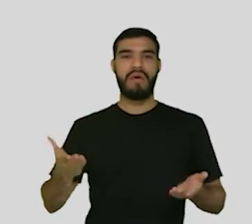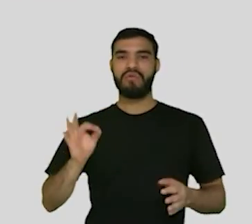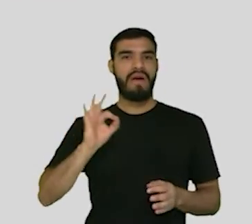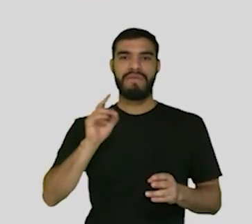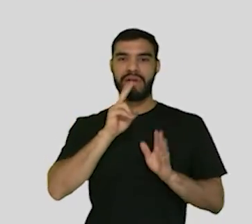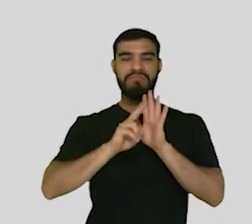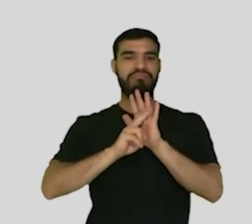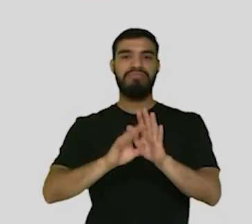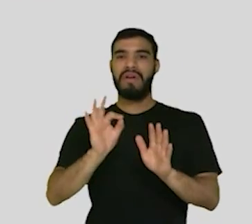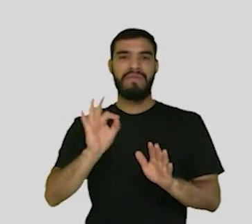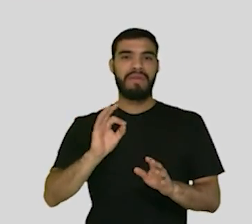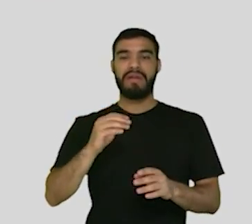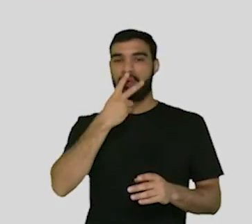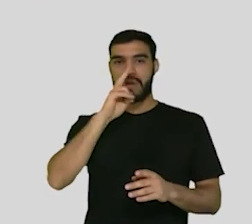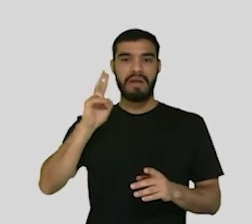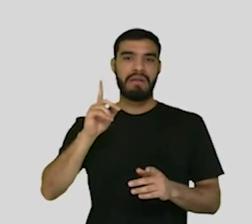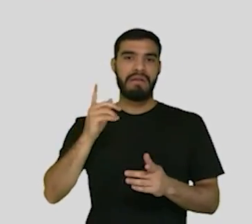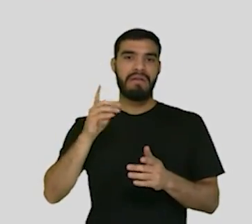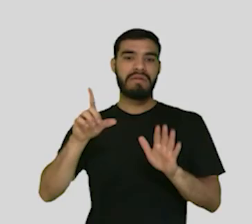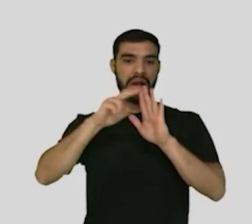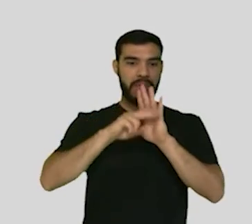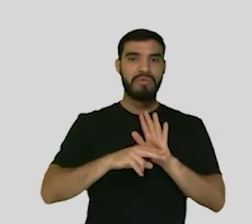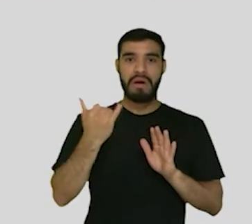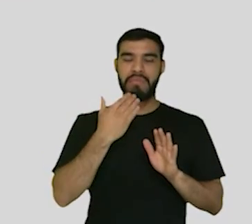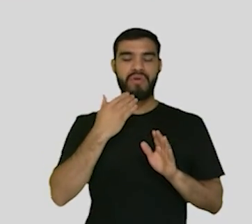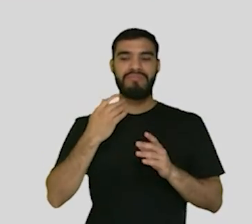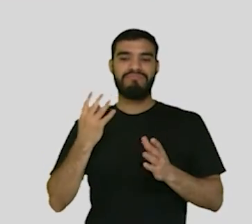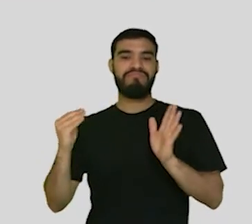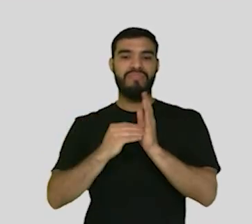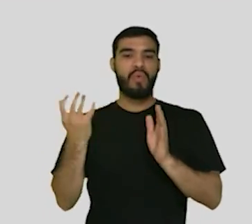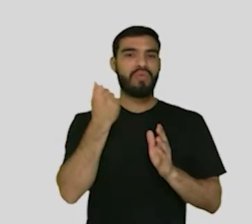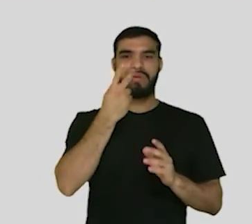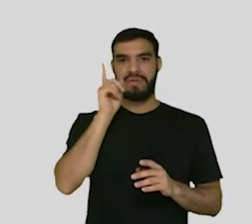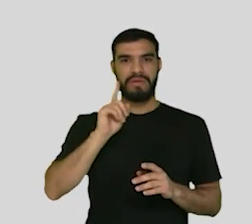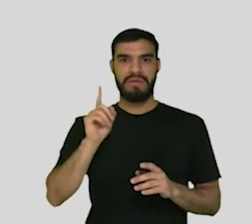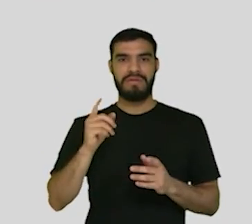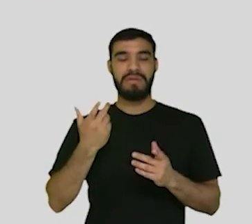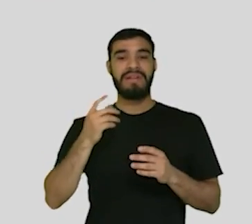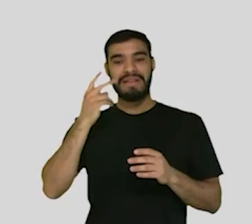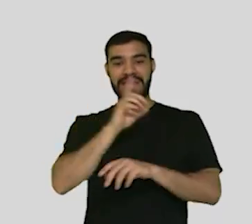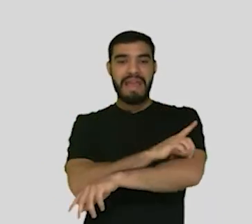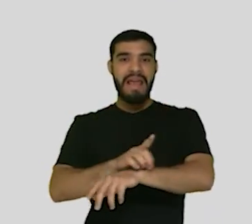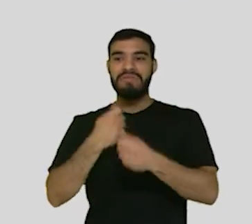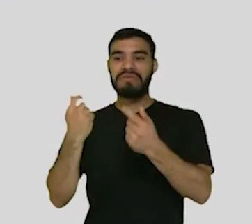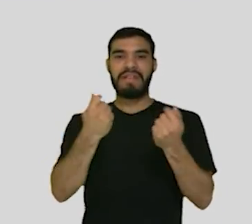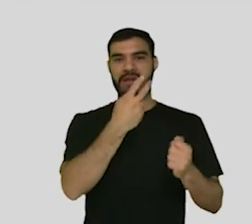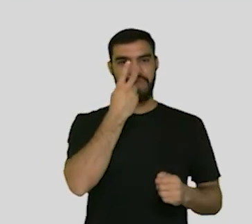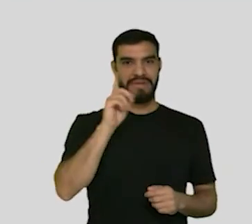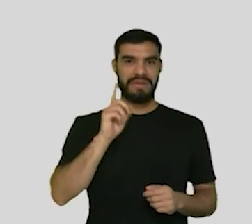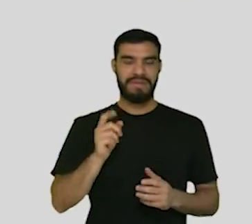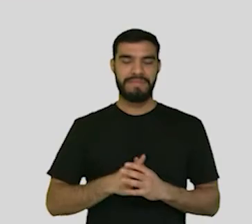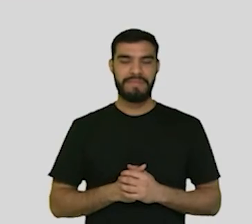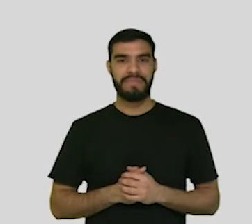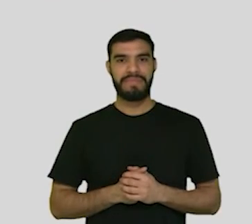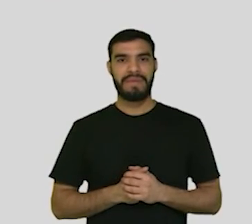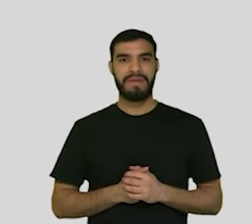teram. Es un reglamento, pero no lo quieren implementar por cosas de la vida de no reconocer los derechos de la gente que suele pasar en el poder. Ya,